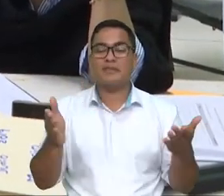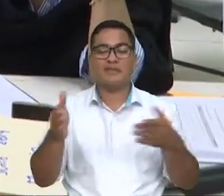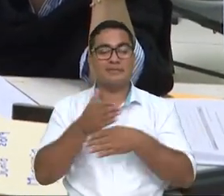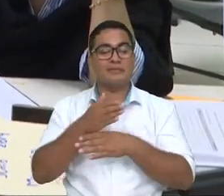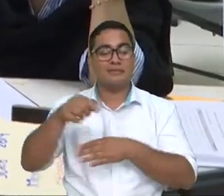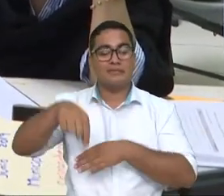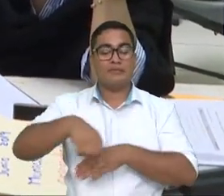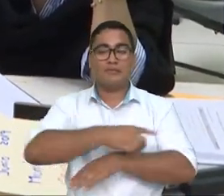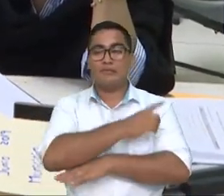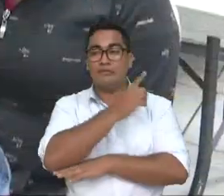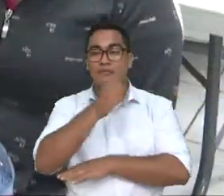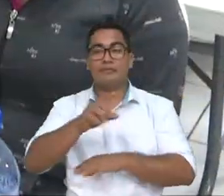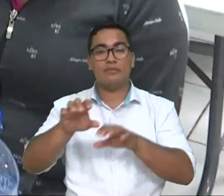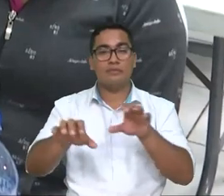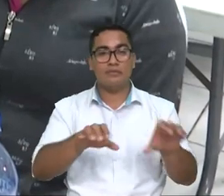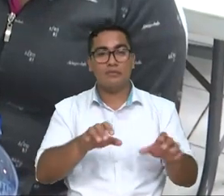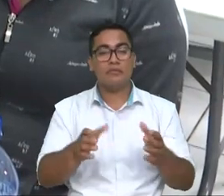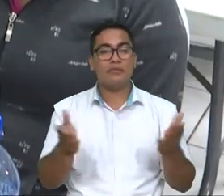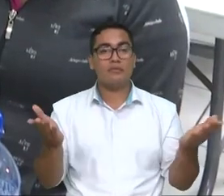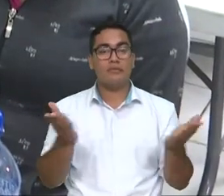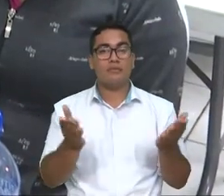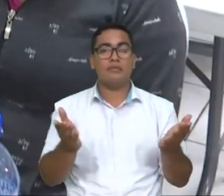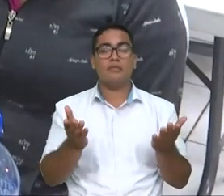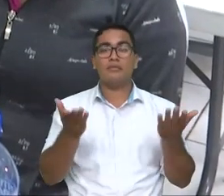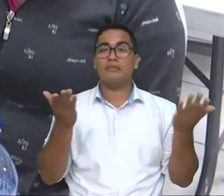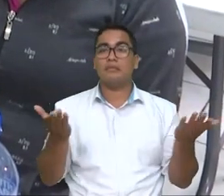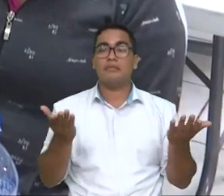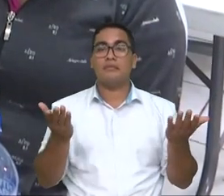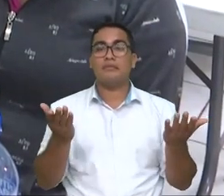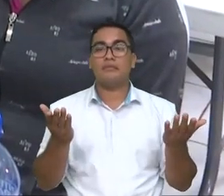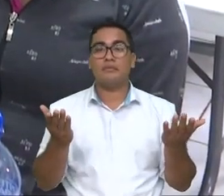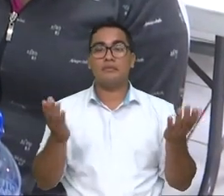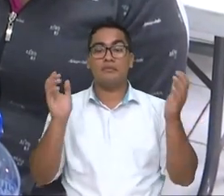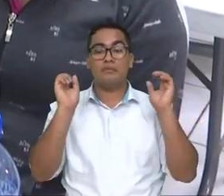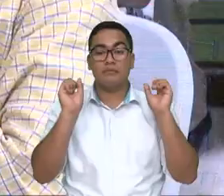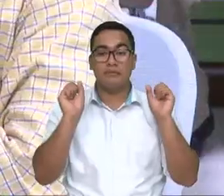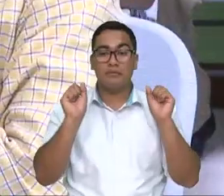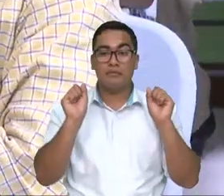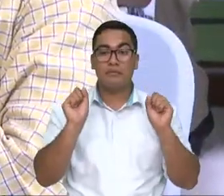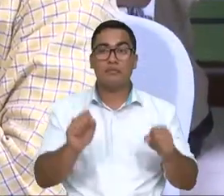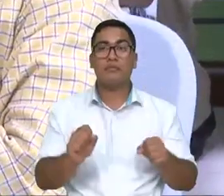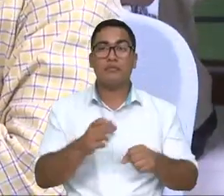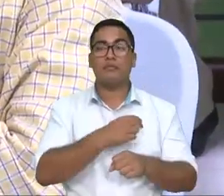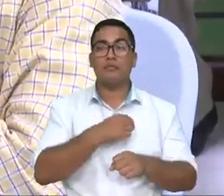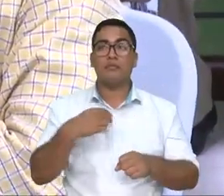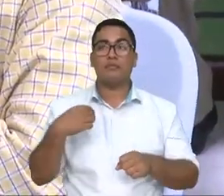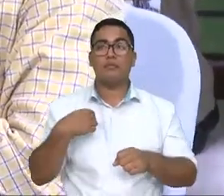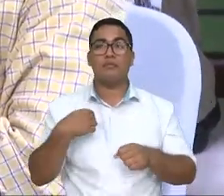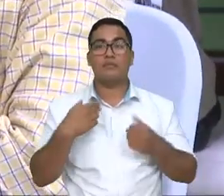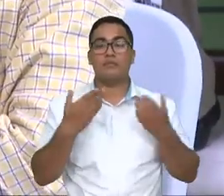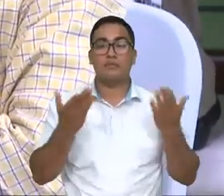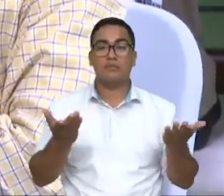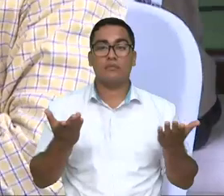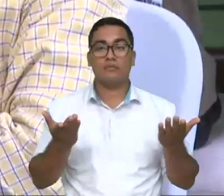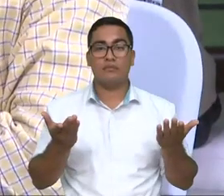día de hoy todas las actividades en cara de las jornadas para establecer las metas, los seguimientos a seguir, lo que es la cadena de frío, garantizar que las